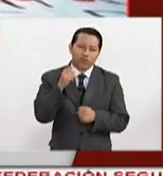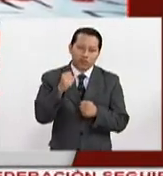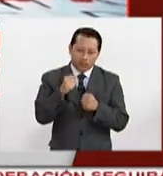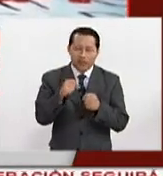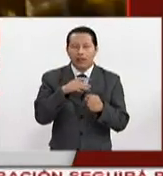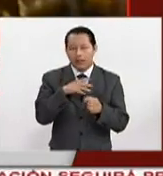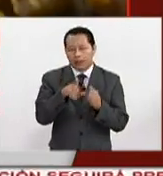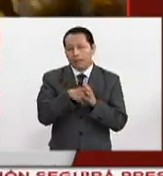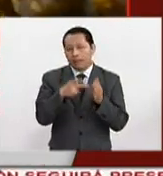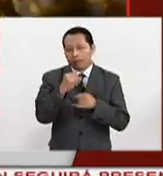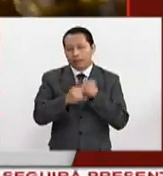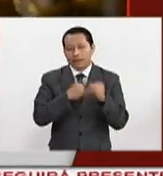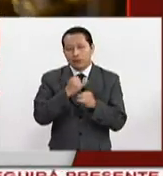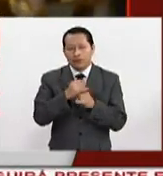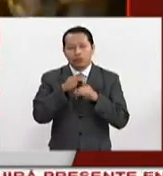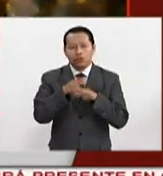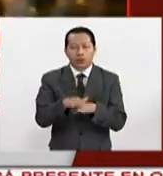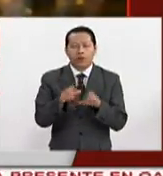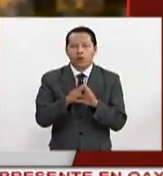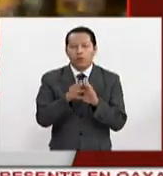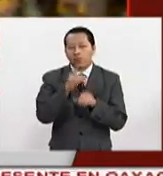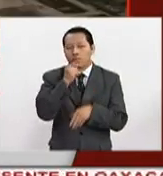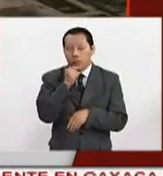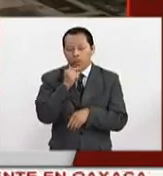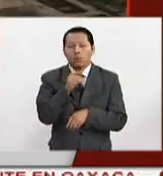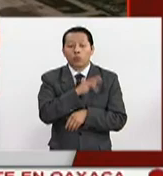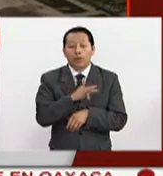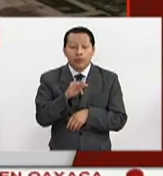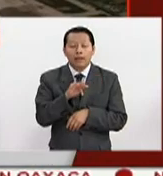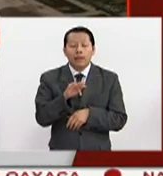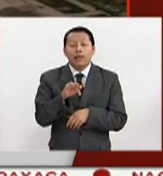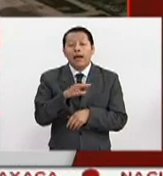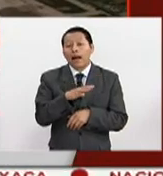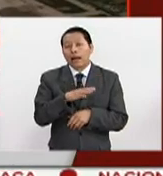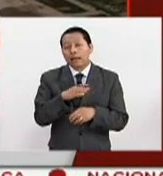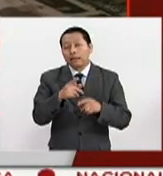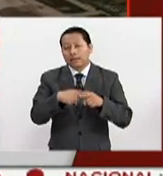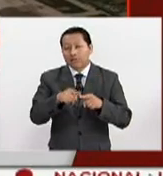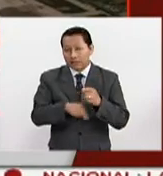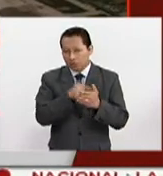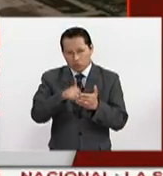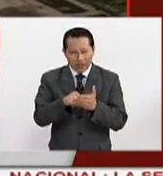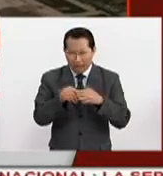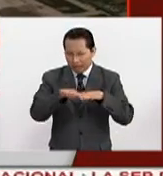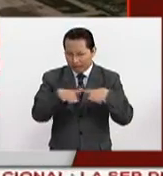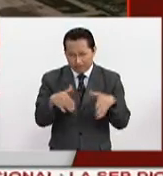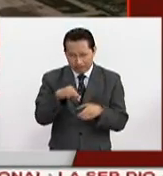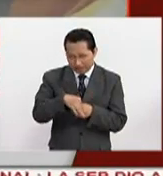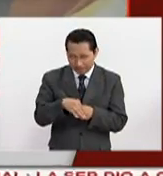prensa internacional sobre pues la Guardia Civil interviniendo los colegios electorales y bueno,